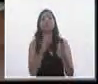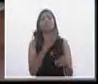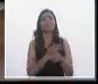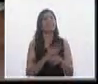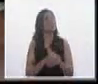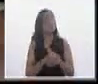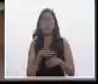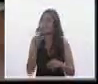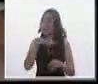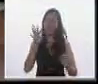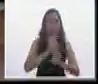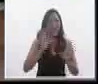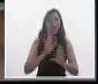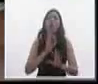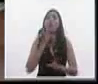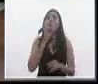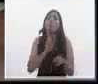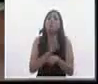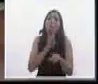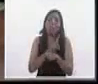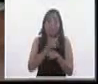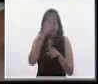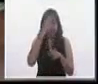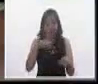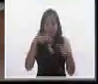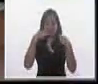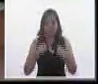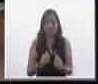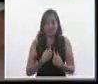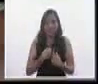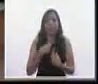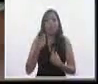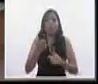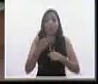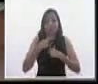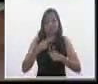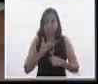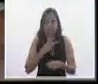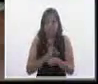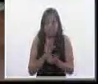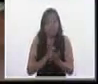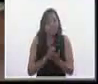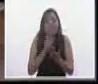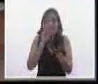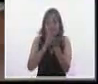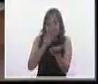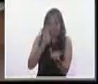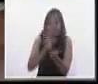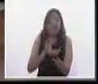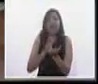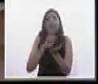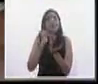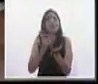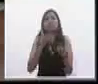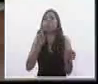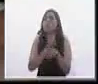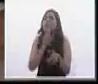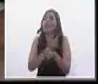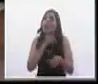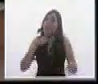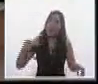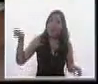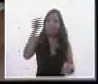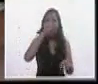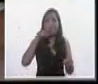social donde el problema no sea del individuo de la persona que tiene esa condición la discapacidad es un problema de todos